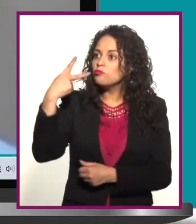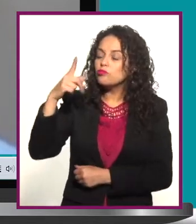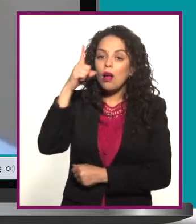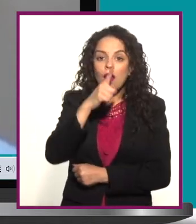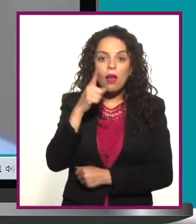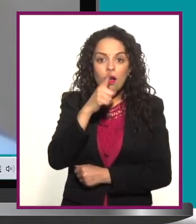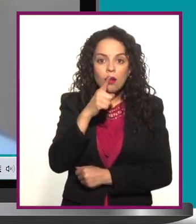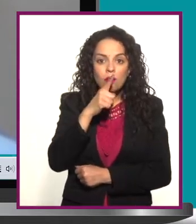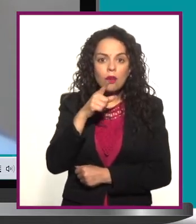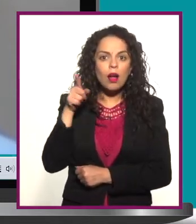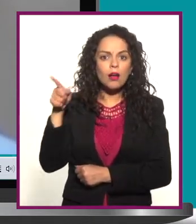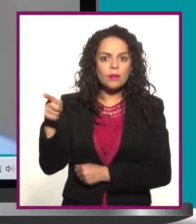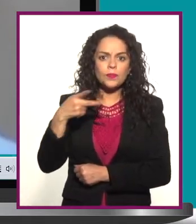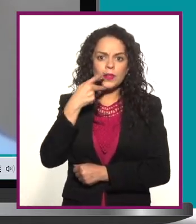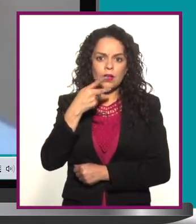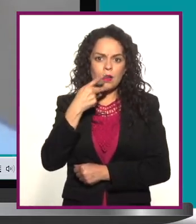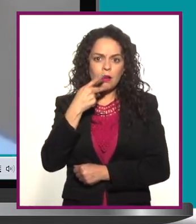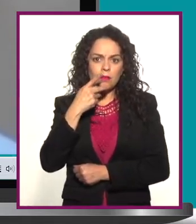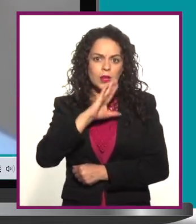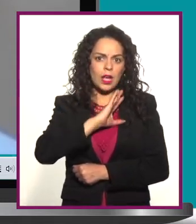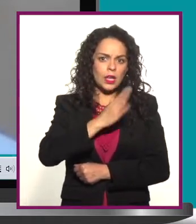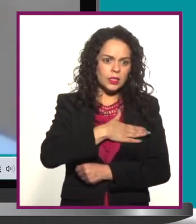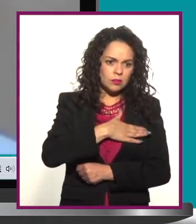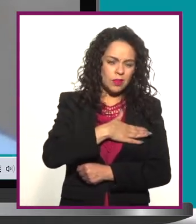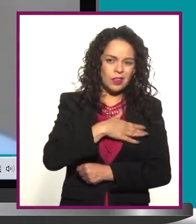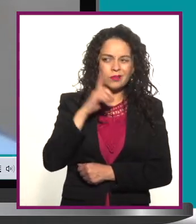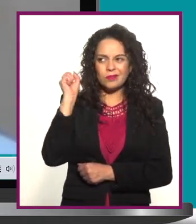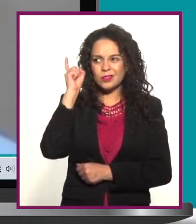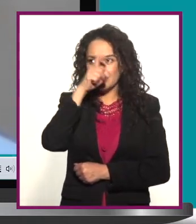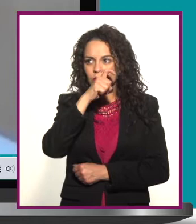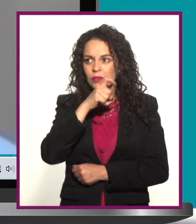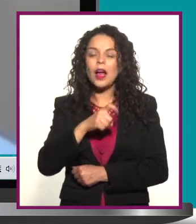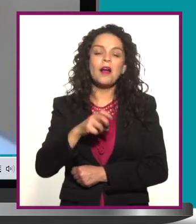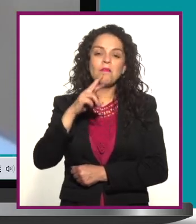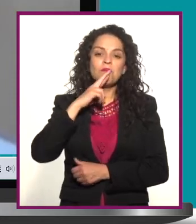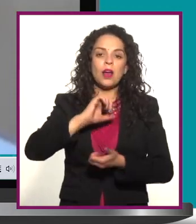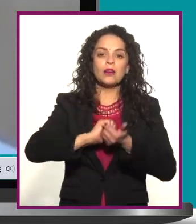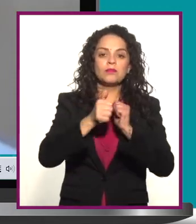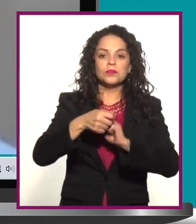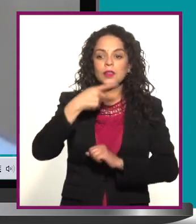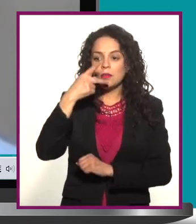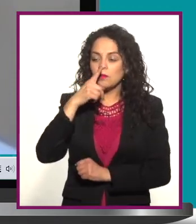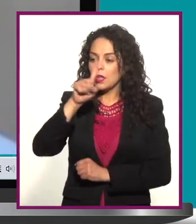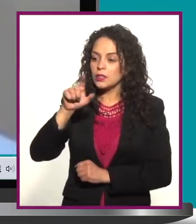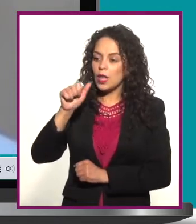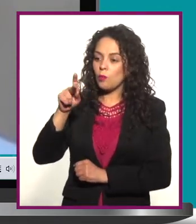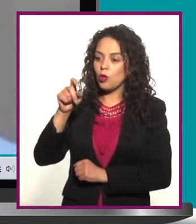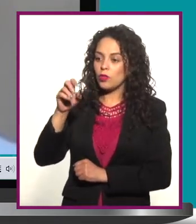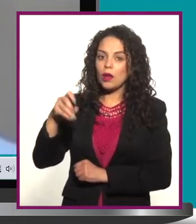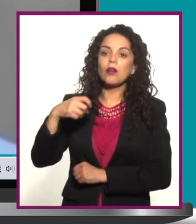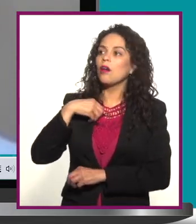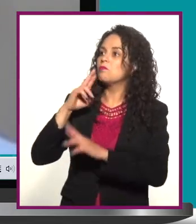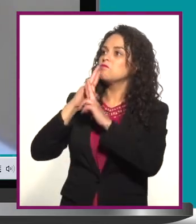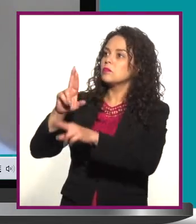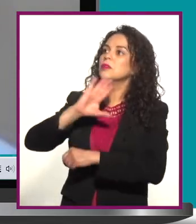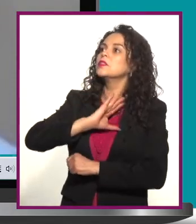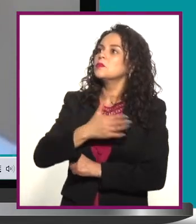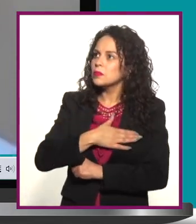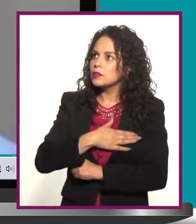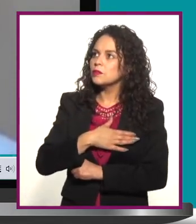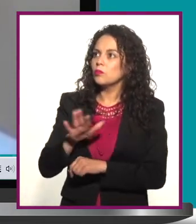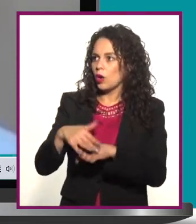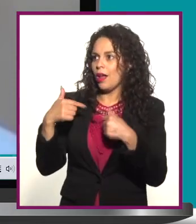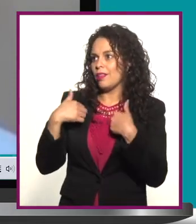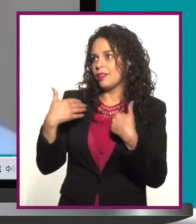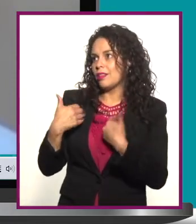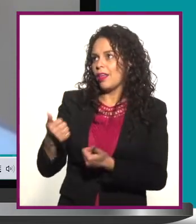entendía su lengua. Ella hablaba el castellano, el español con mucha dificultad, entonces me empezó a hablar en zapoteco y yo le contestaba en